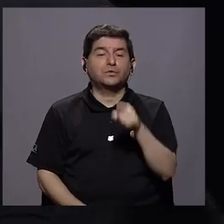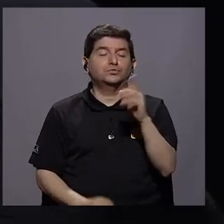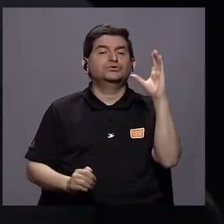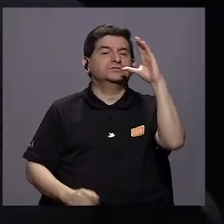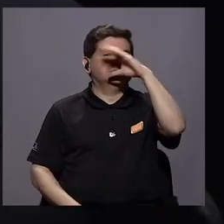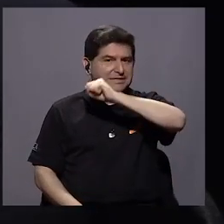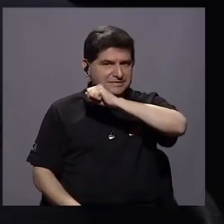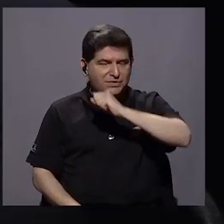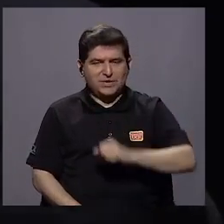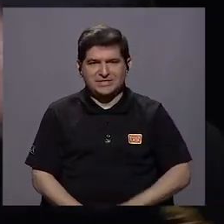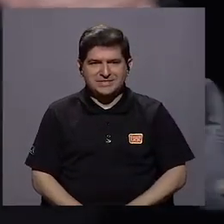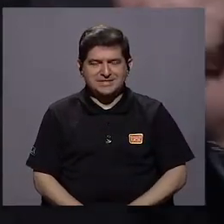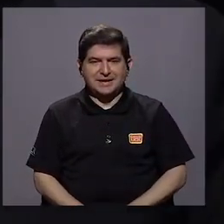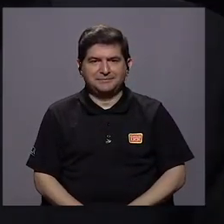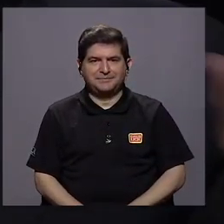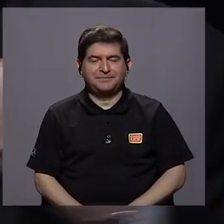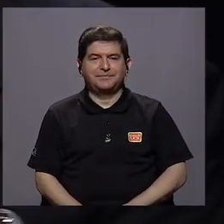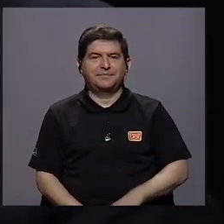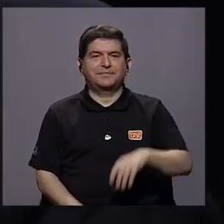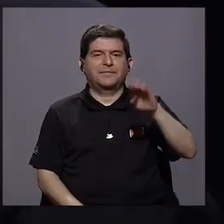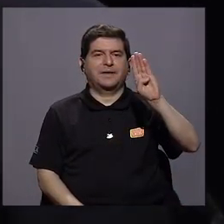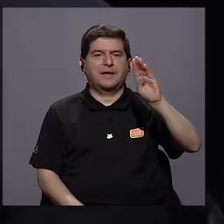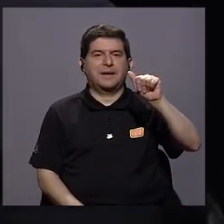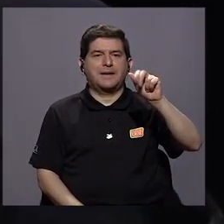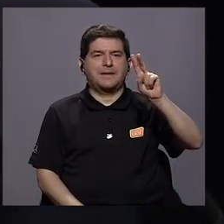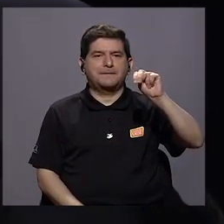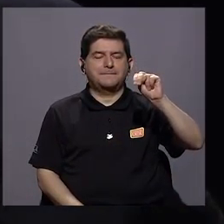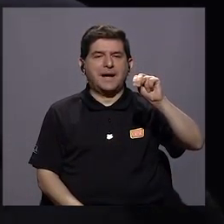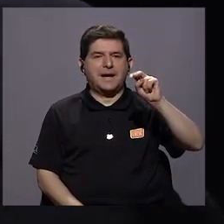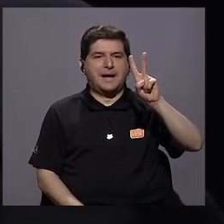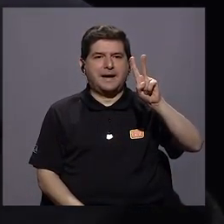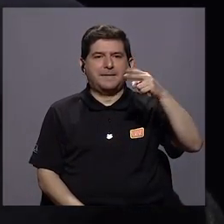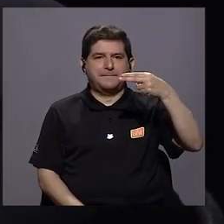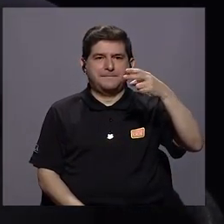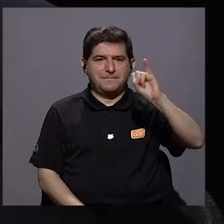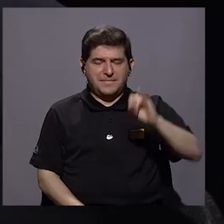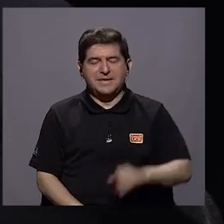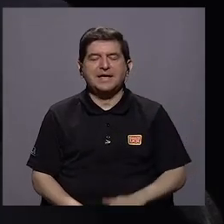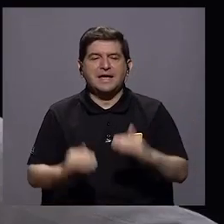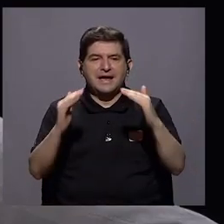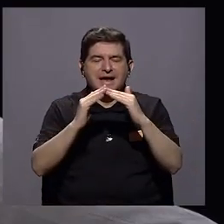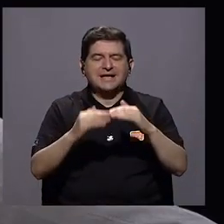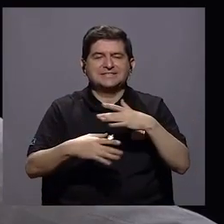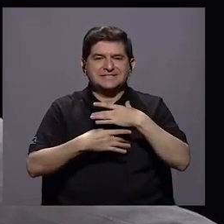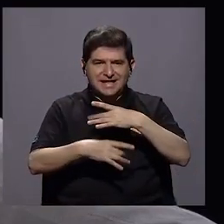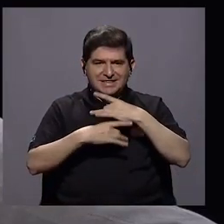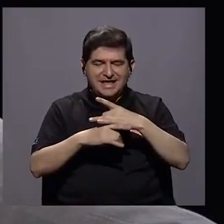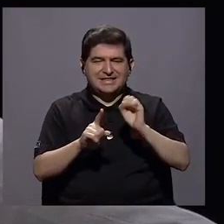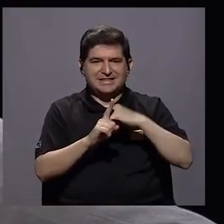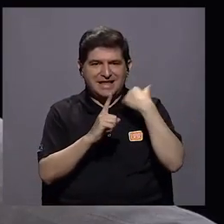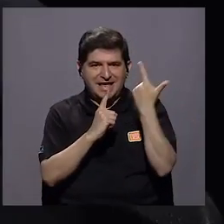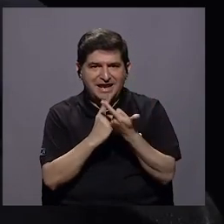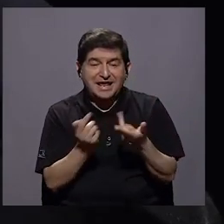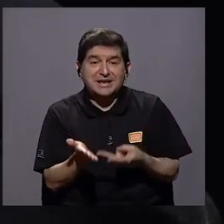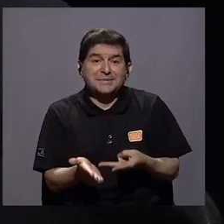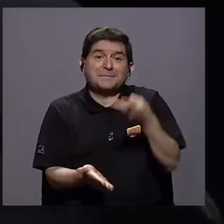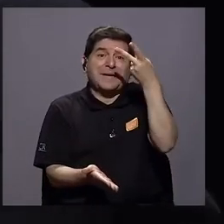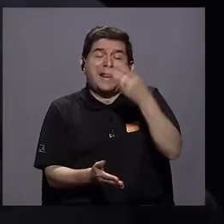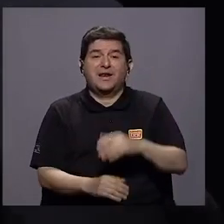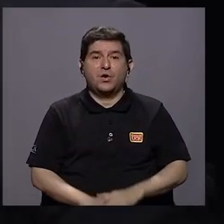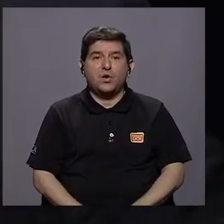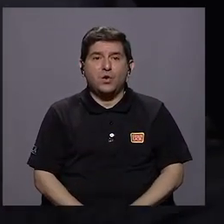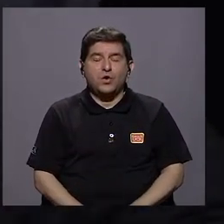Vea usted que en el Bambi la casa a nadie le va a alcanzar de interés social está